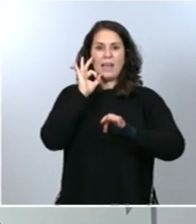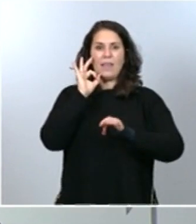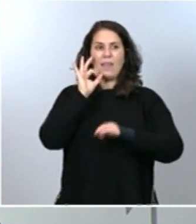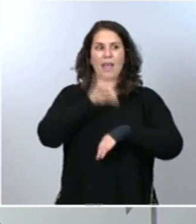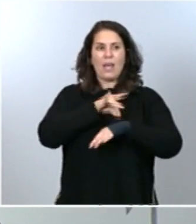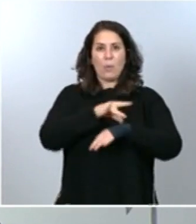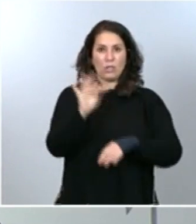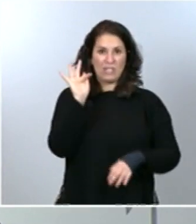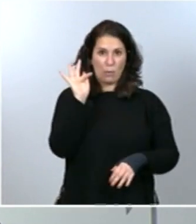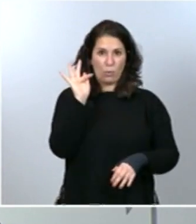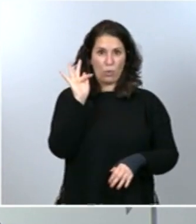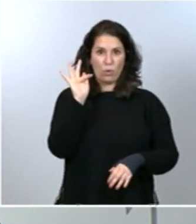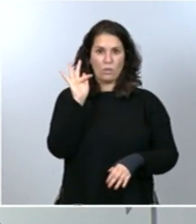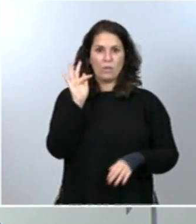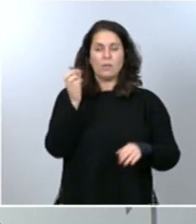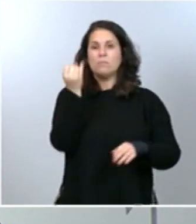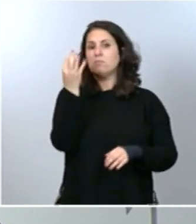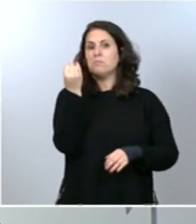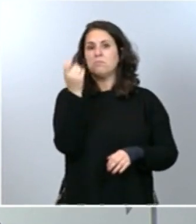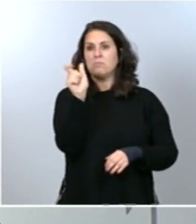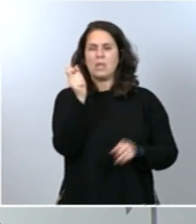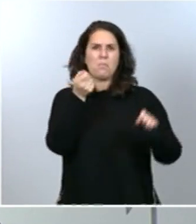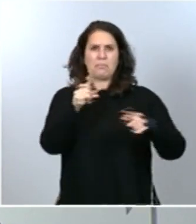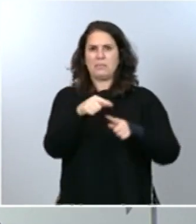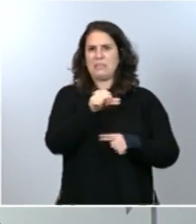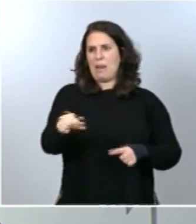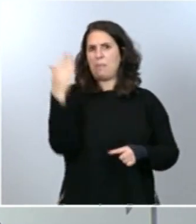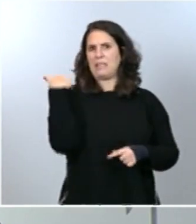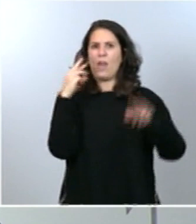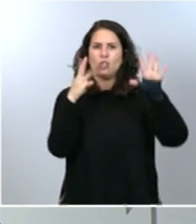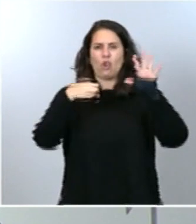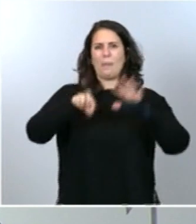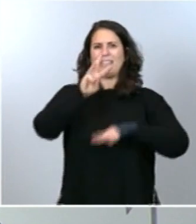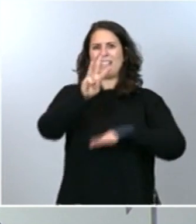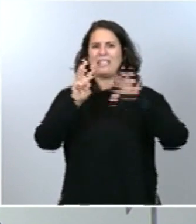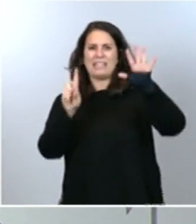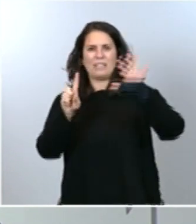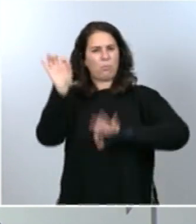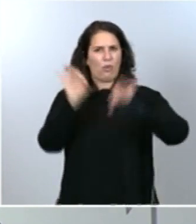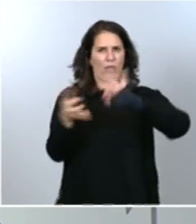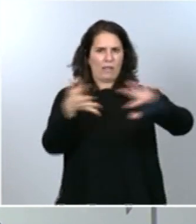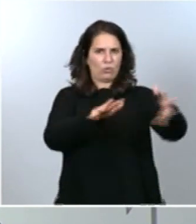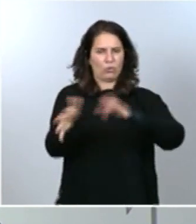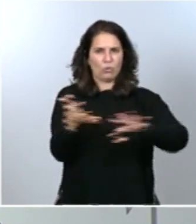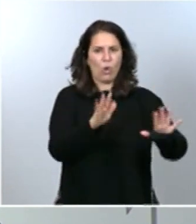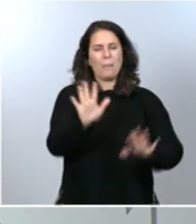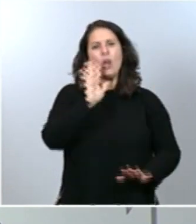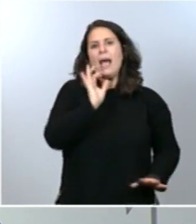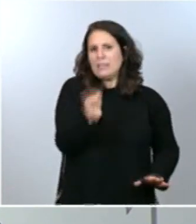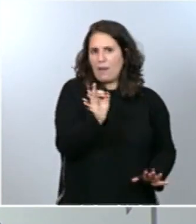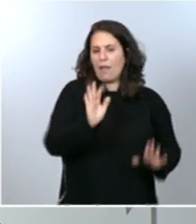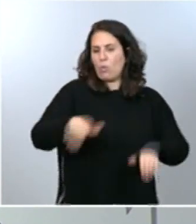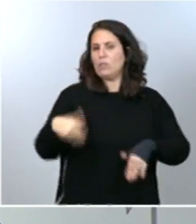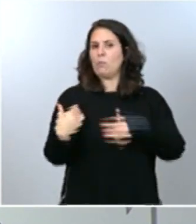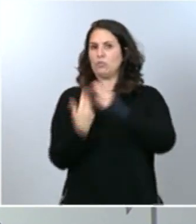pasada en torno al 8,36 por ciento aunque es cierto que en los últimos días se ha experimentado